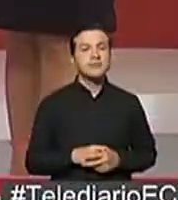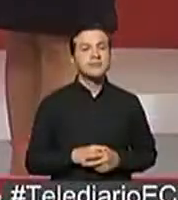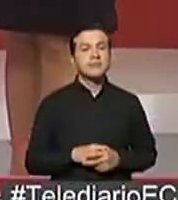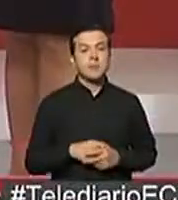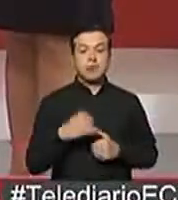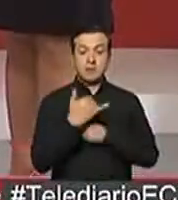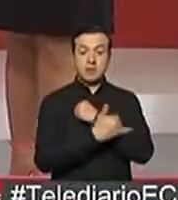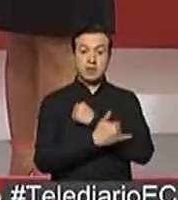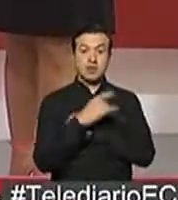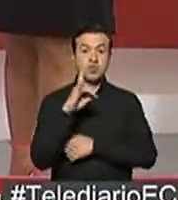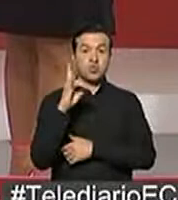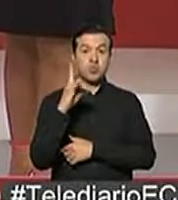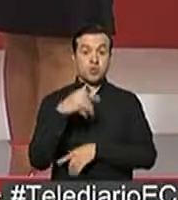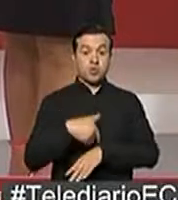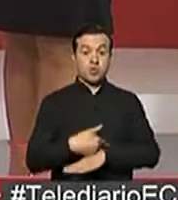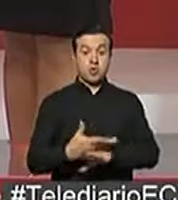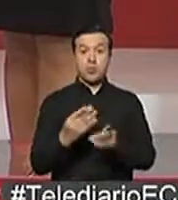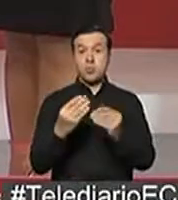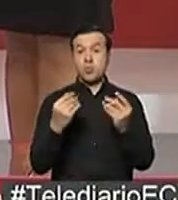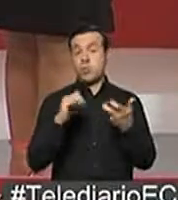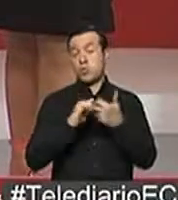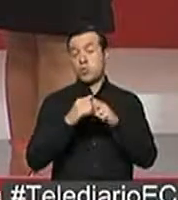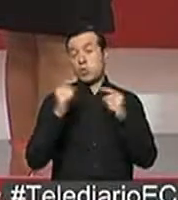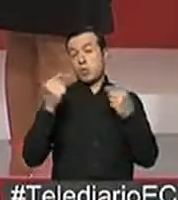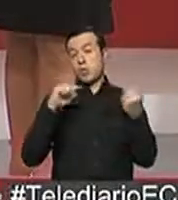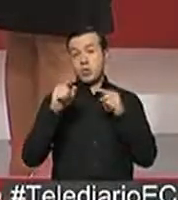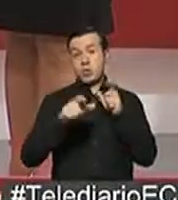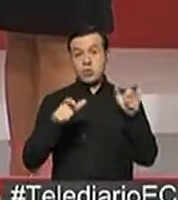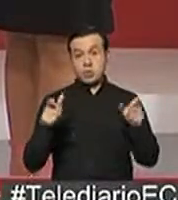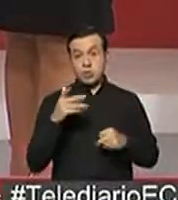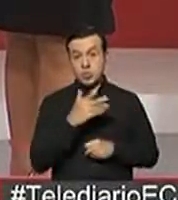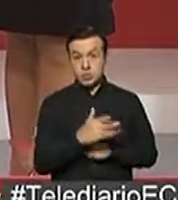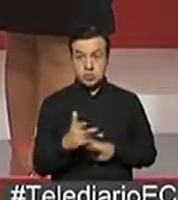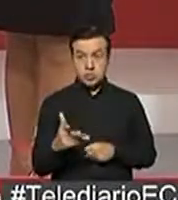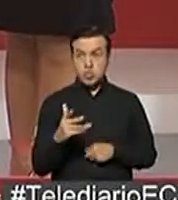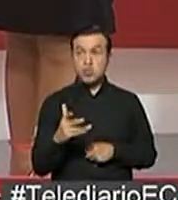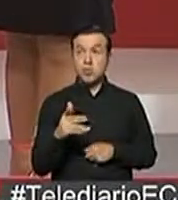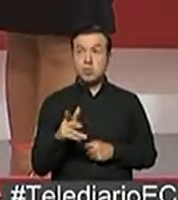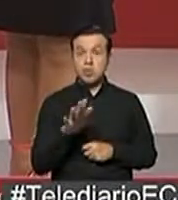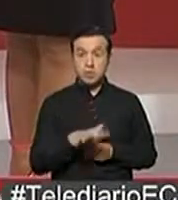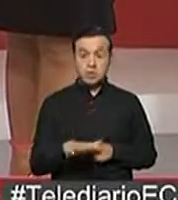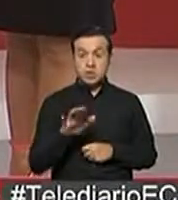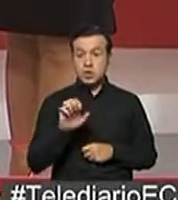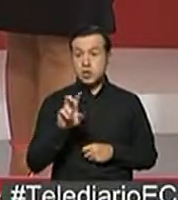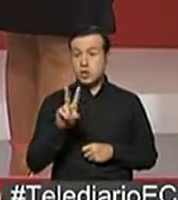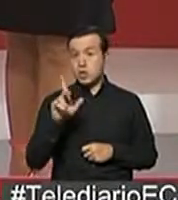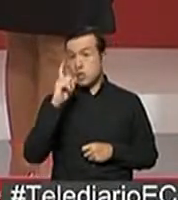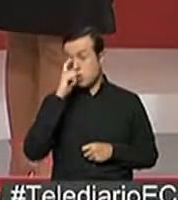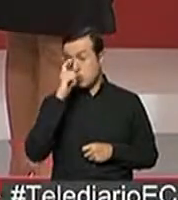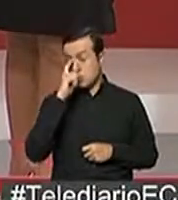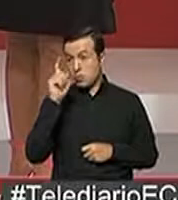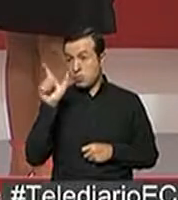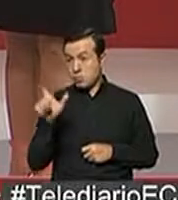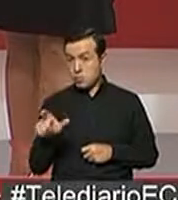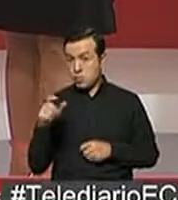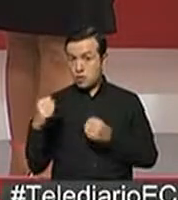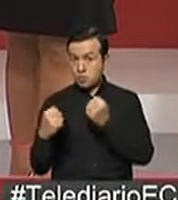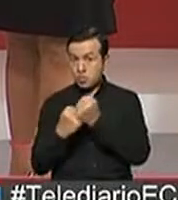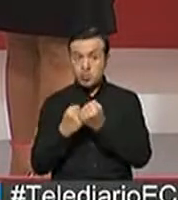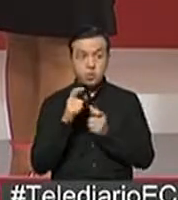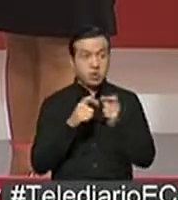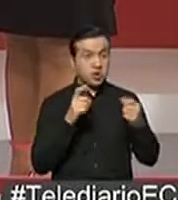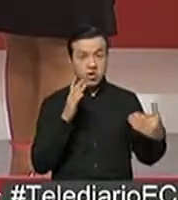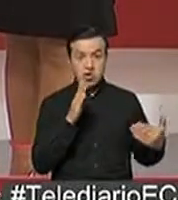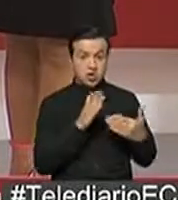Bolivia vuelve a vivir una jornada llena de tensión entre manifestaciones de los simpatizantes de Evo Morales y los de la oposición. La noche de